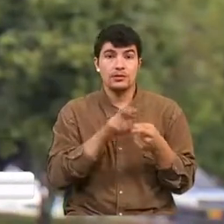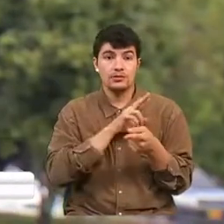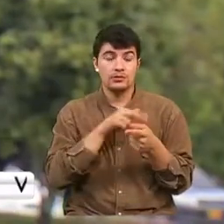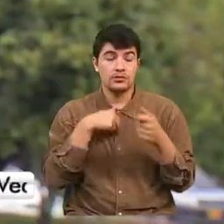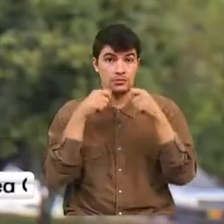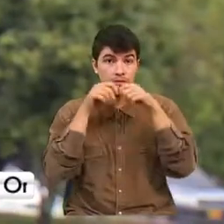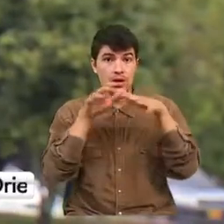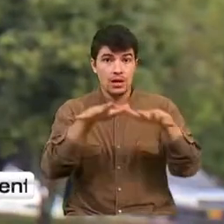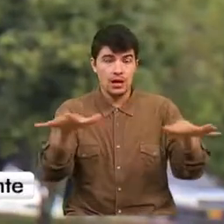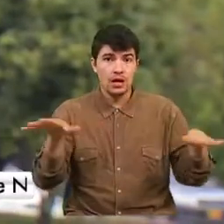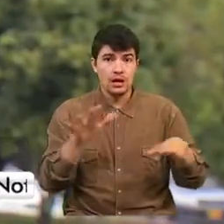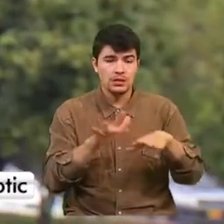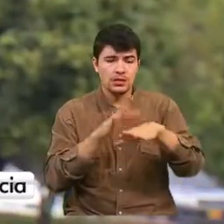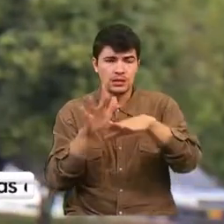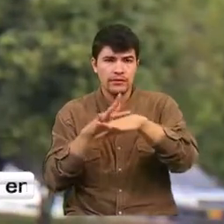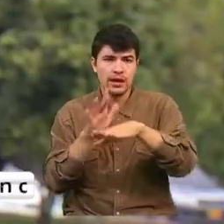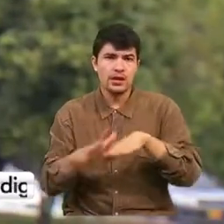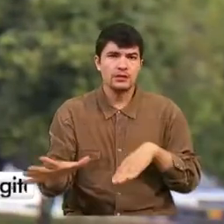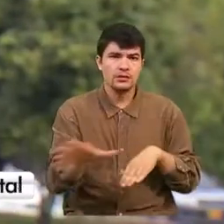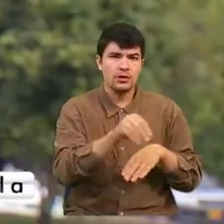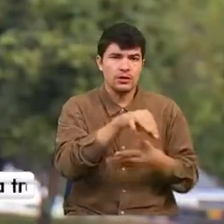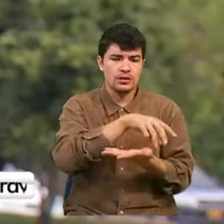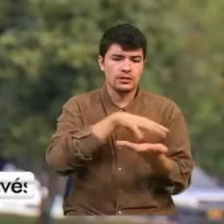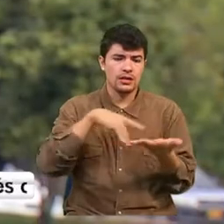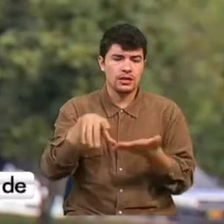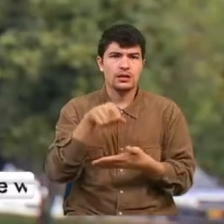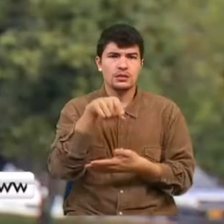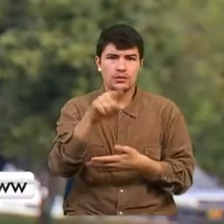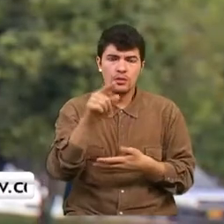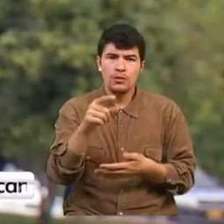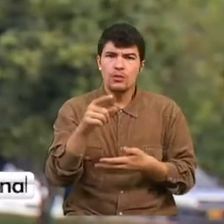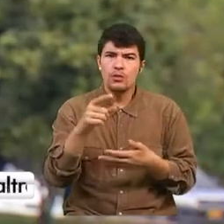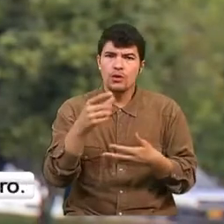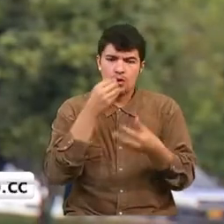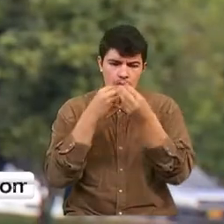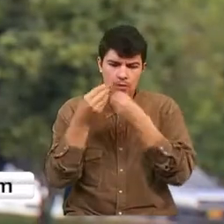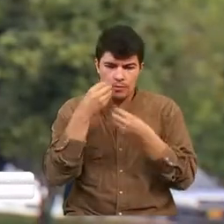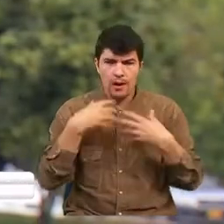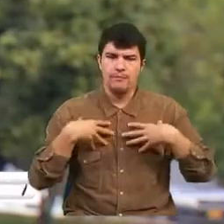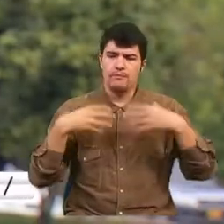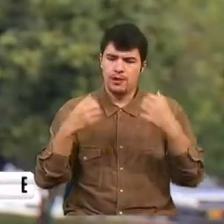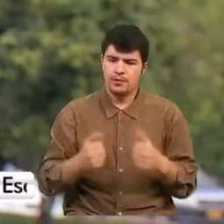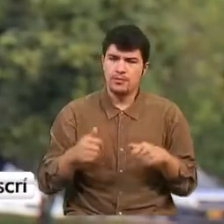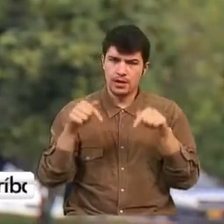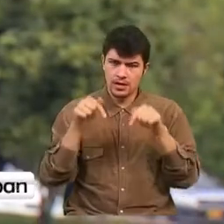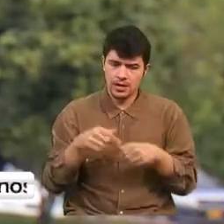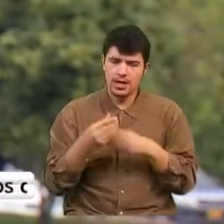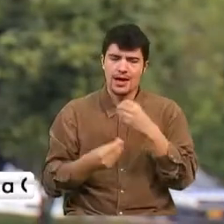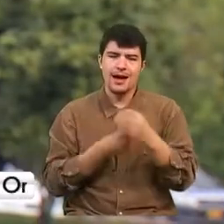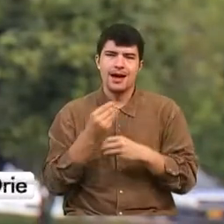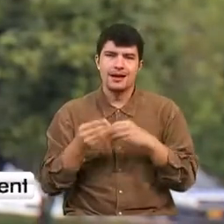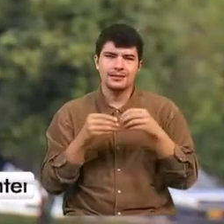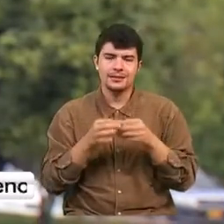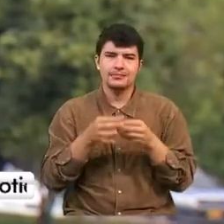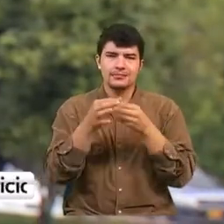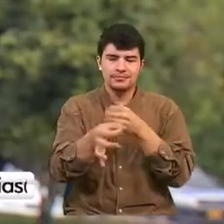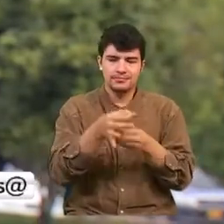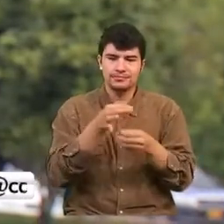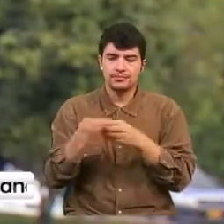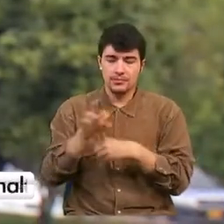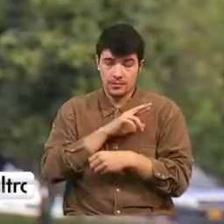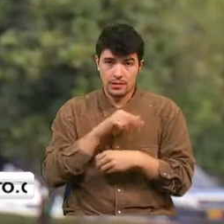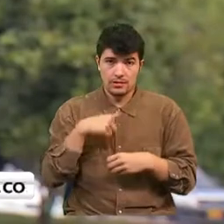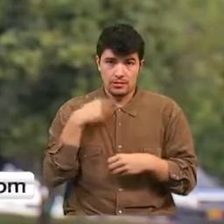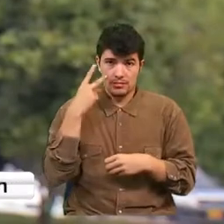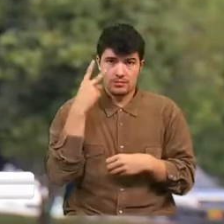visibilizado, haber sensibilizado a todos los santandereanos a que consuman los propios productos que se elaboran en la provincia, en ver cómo nosotros